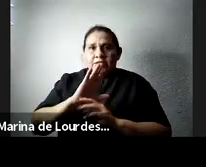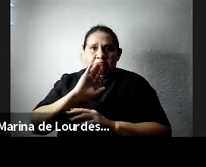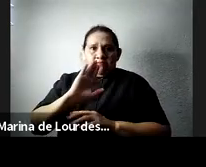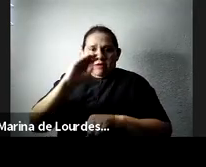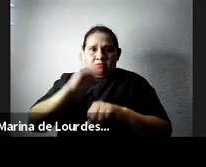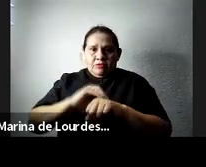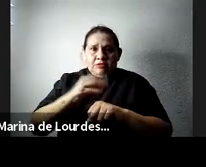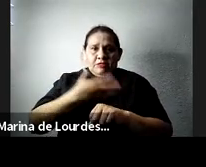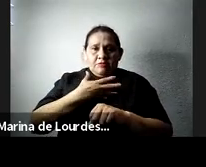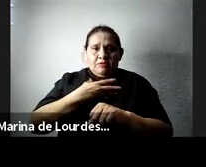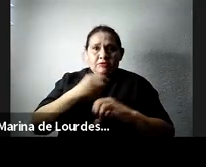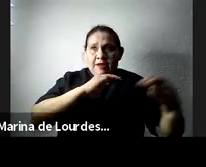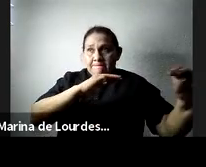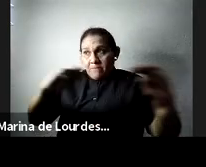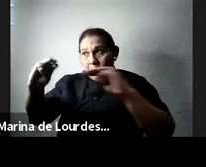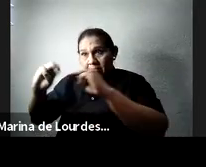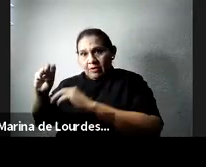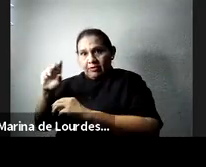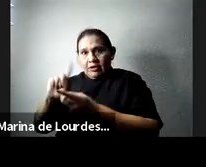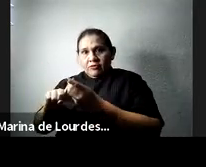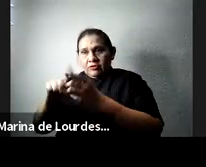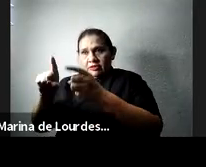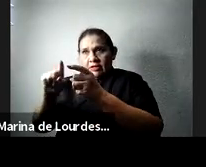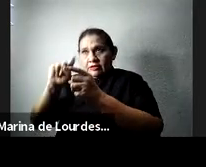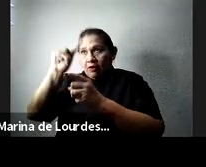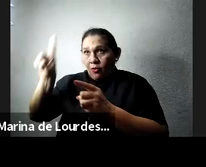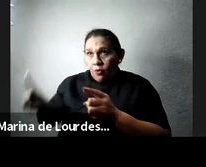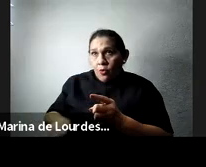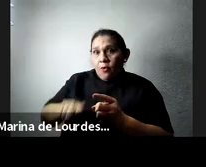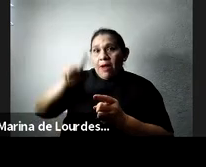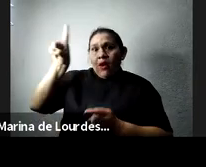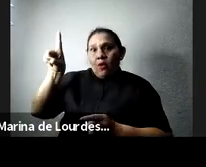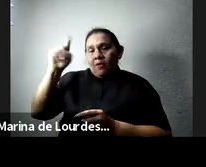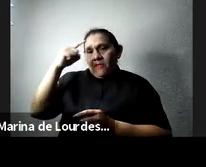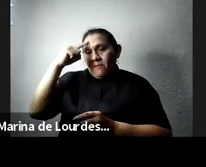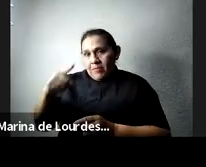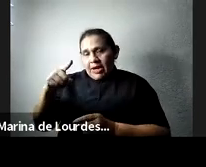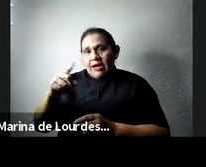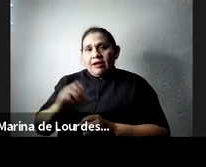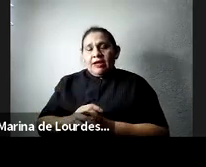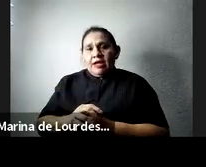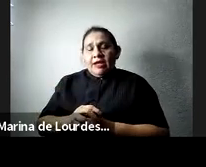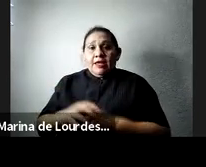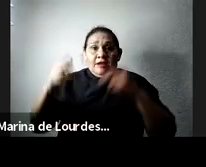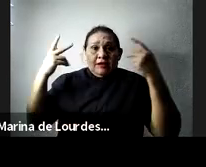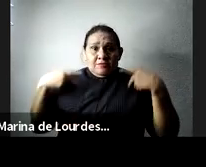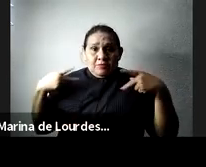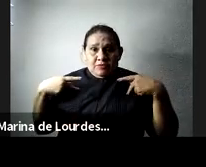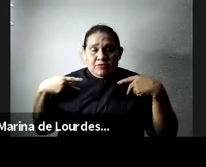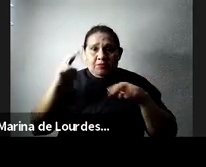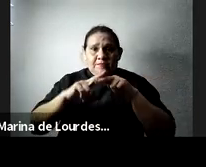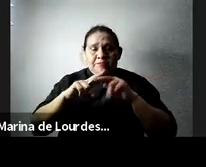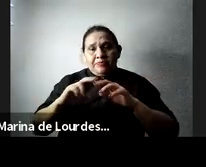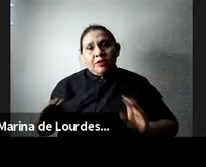tenemos que moverla a donde está ese óvalo, esos óvalos, para que el usuario en silla de